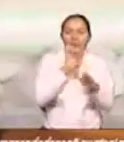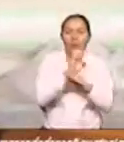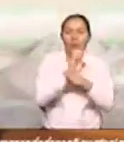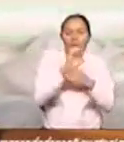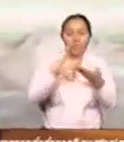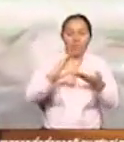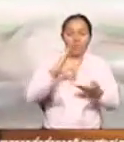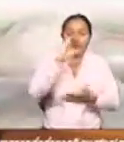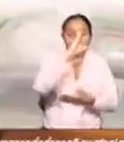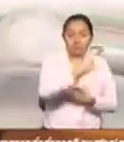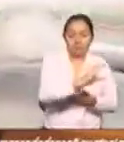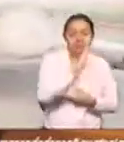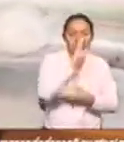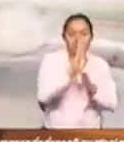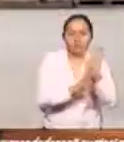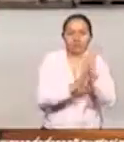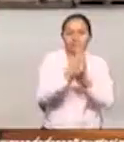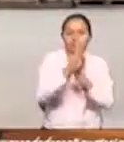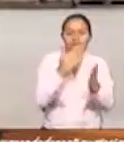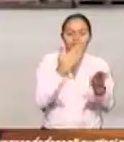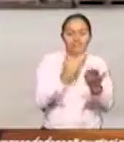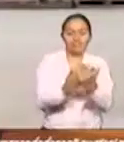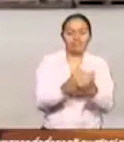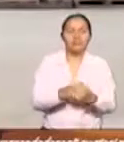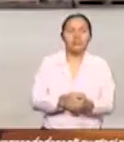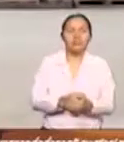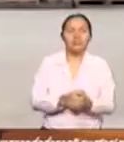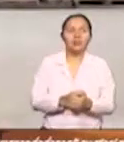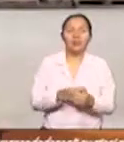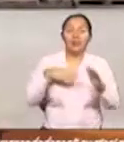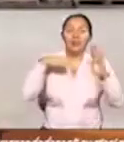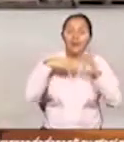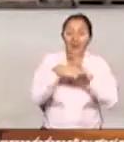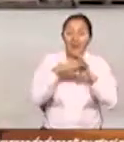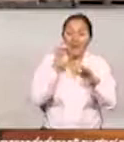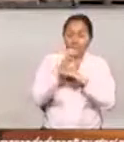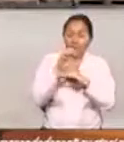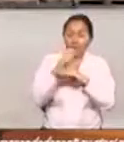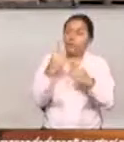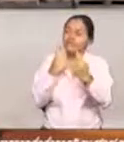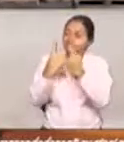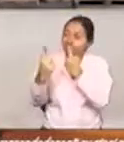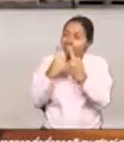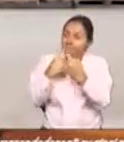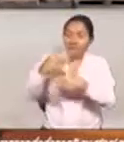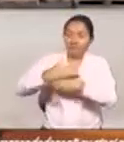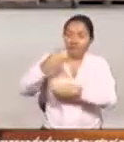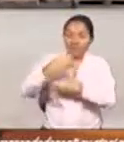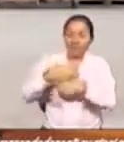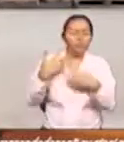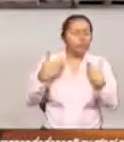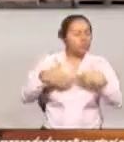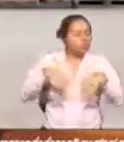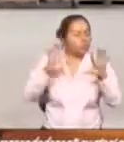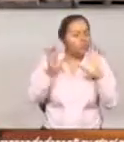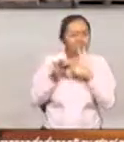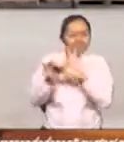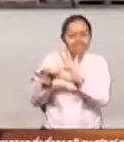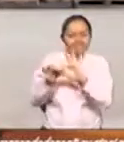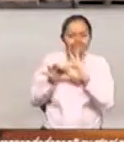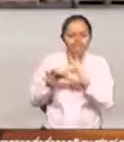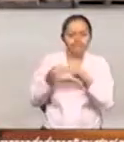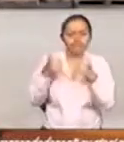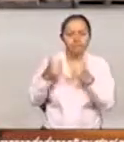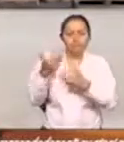colocarla en la ruta del desarrollo. La relación de Banecuador realmente con la federación ha sido el tema de la relación